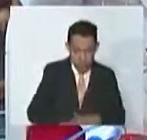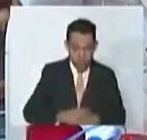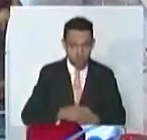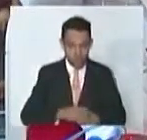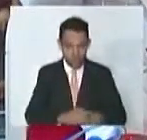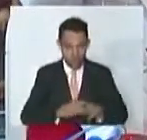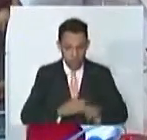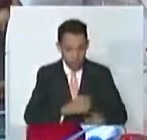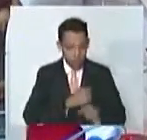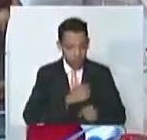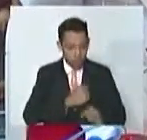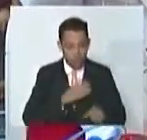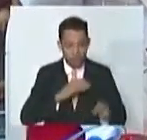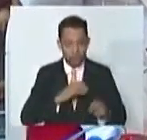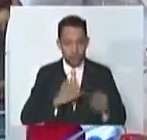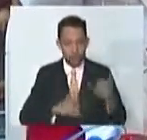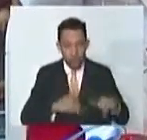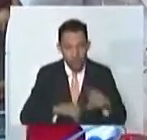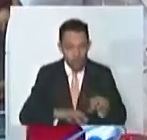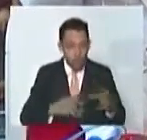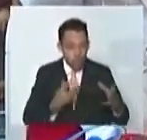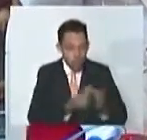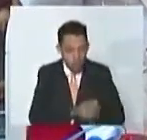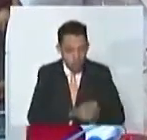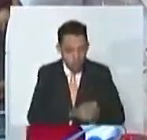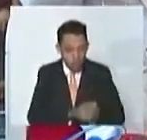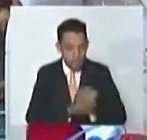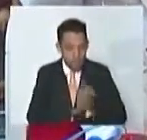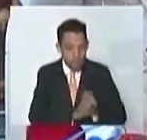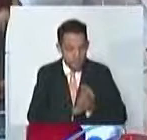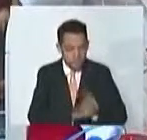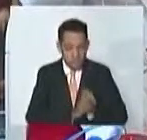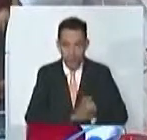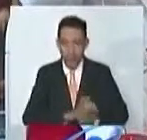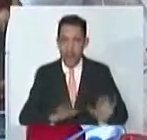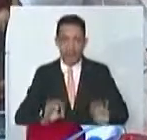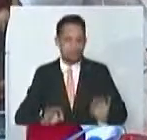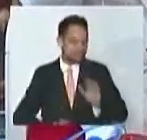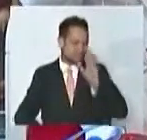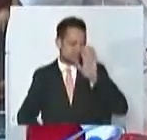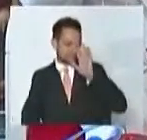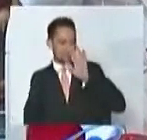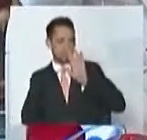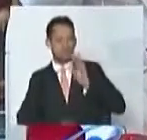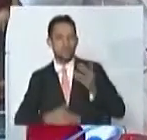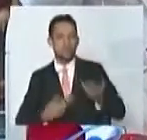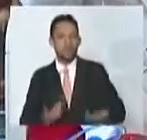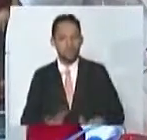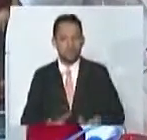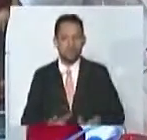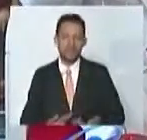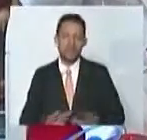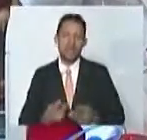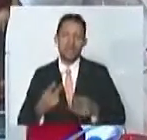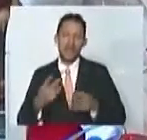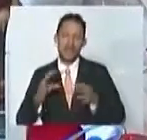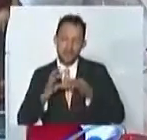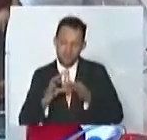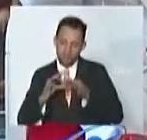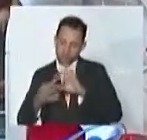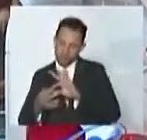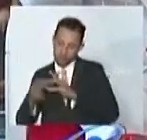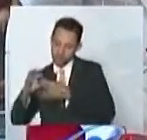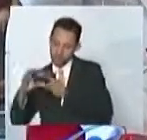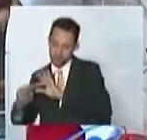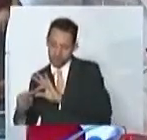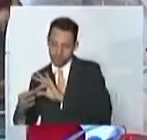niño no está con sus compañeros como debía ser. Entonces esto lleva una cosa con la otra y por eso